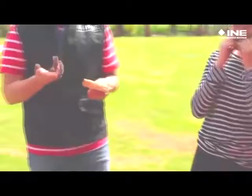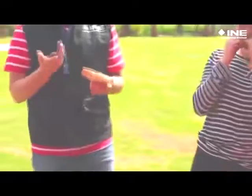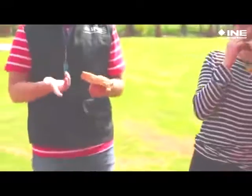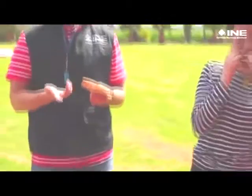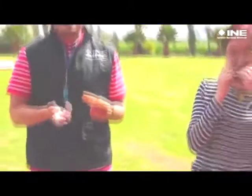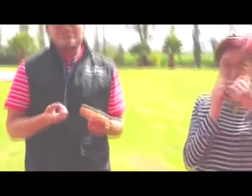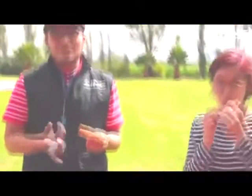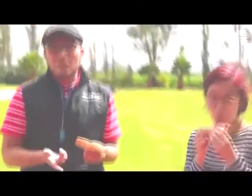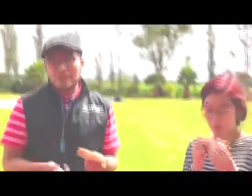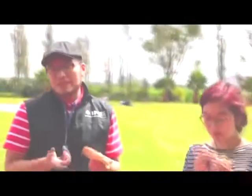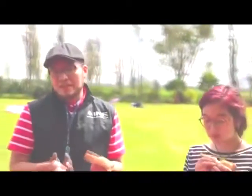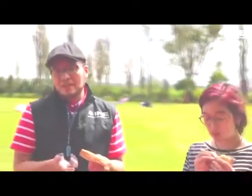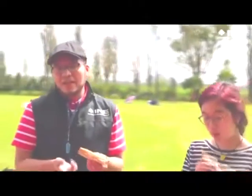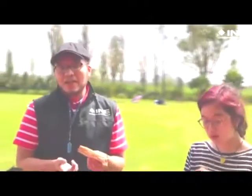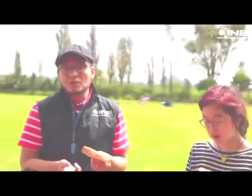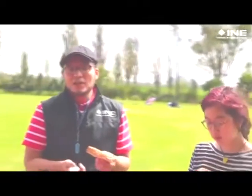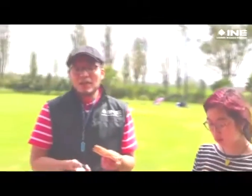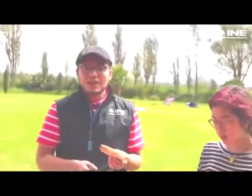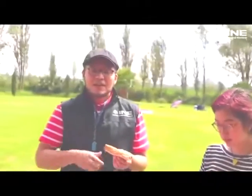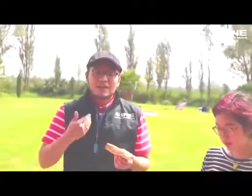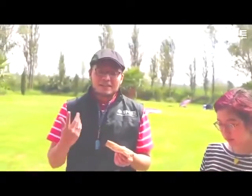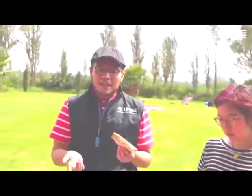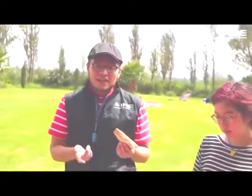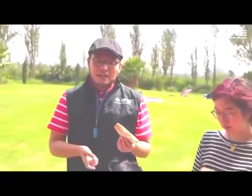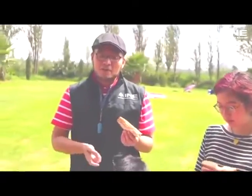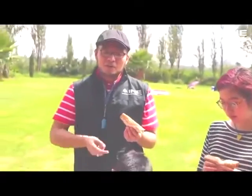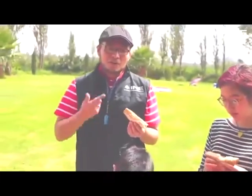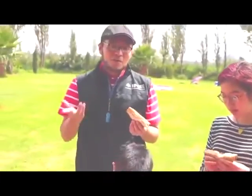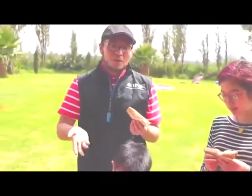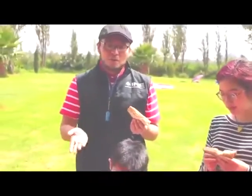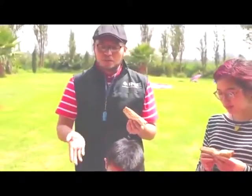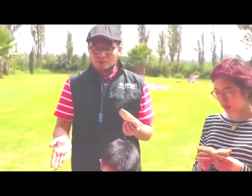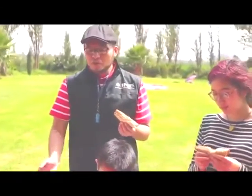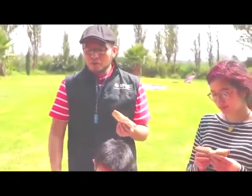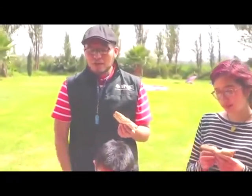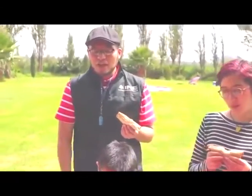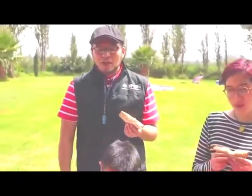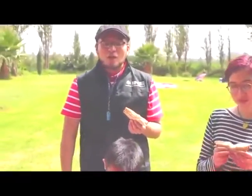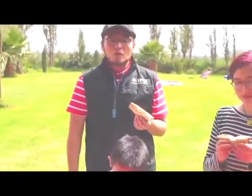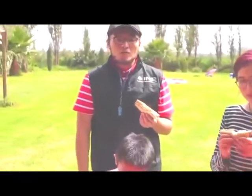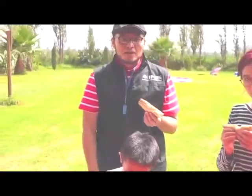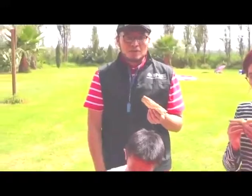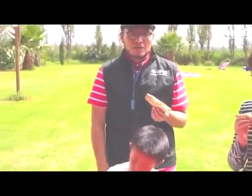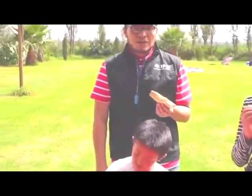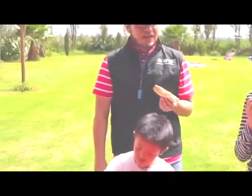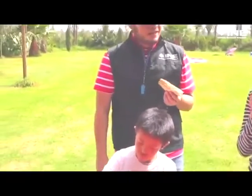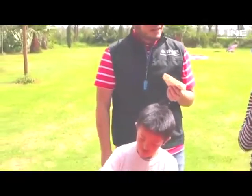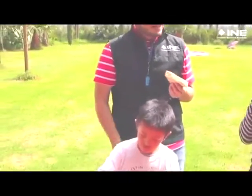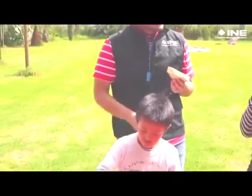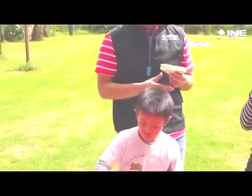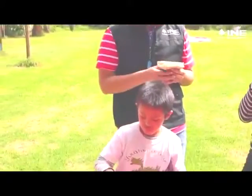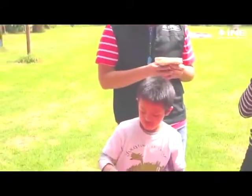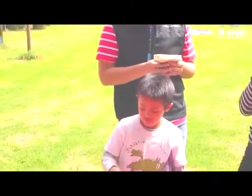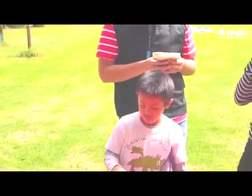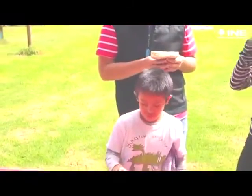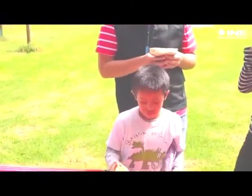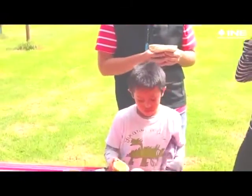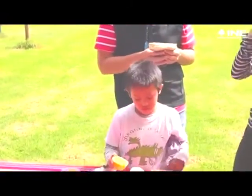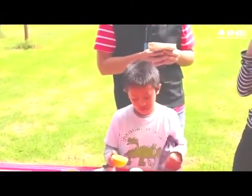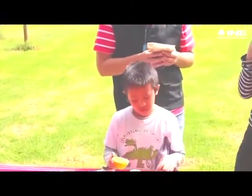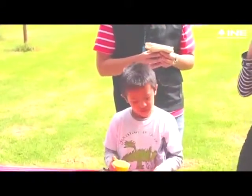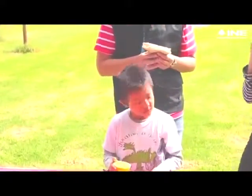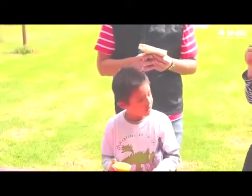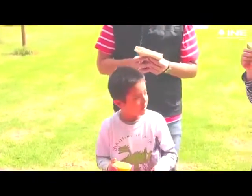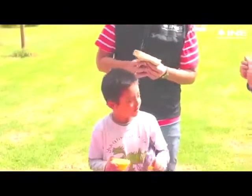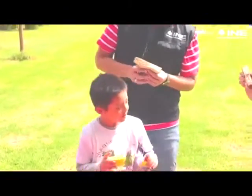Y esperamos que en su casa igual ya sea la hora de la comida y que salgan algo nutritivo como una fruta o un sándwich. ¿Sale? ¿Les gustó el taller?